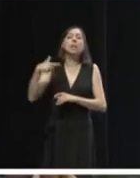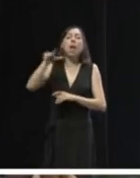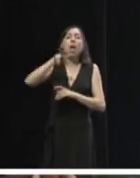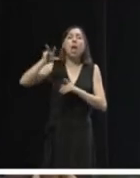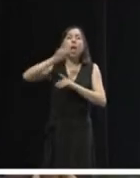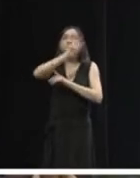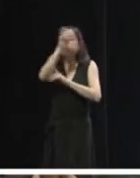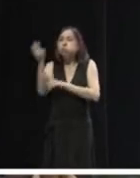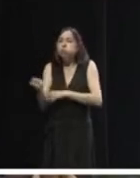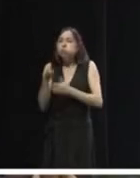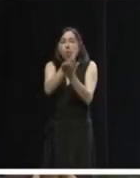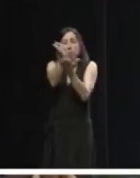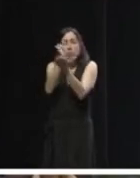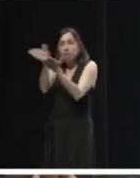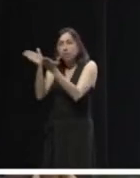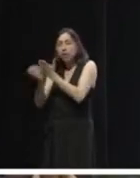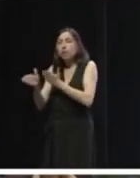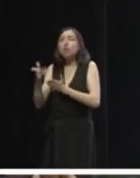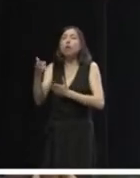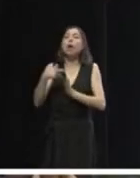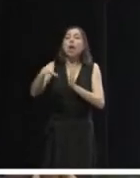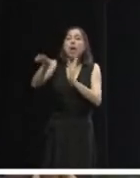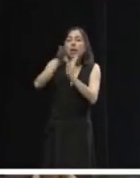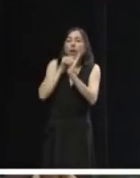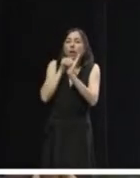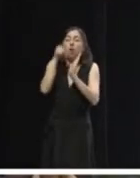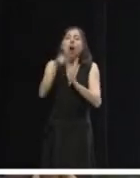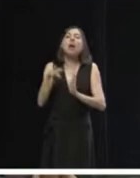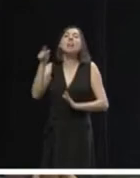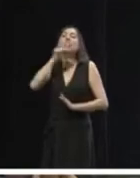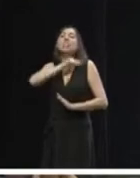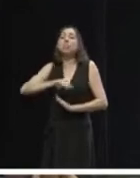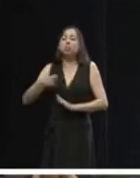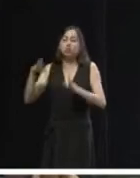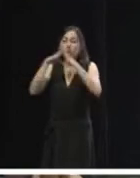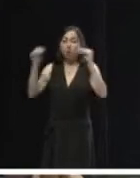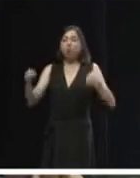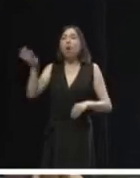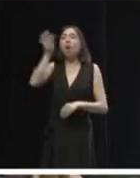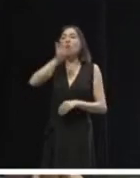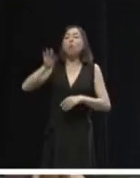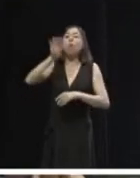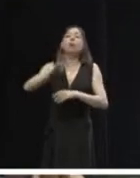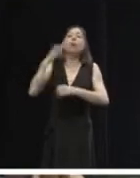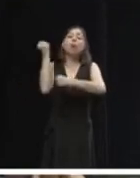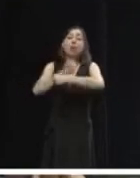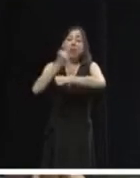un país que recoja el espíritu en Andalucía del 4 de diciembre. Salid a votar porque